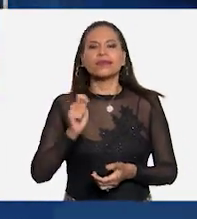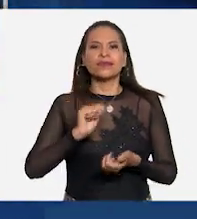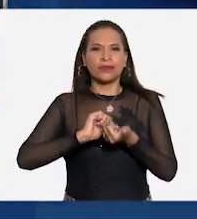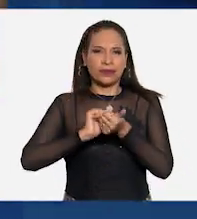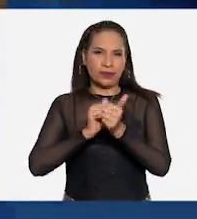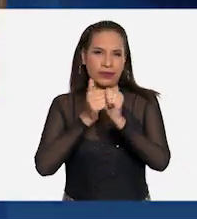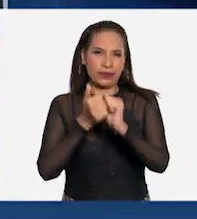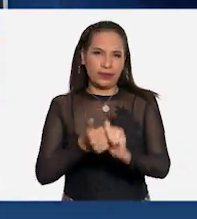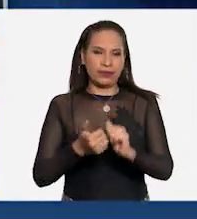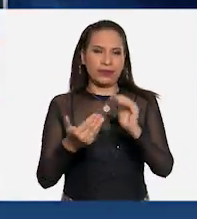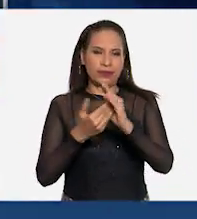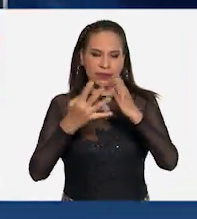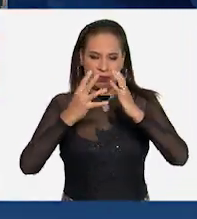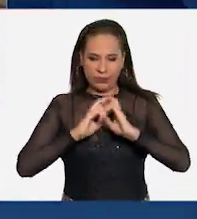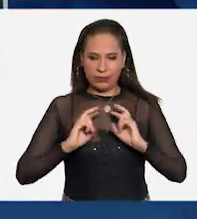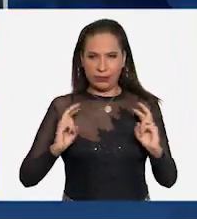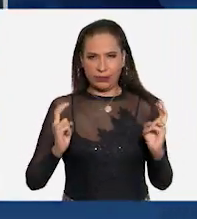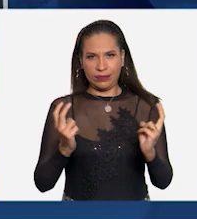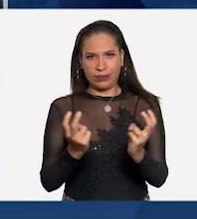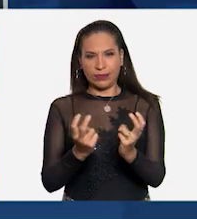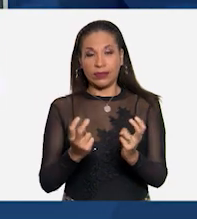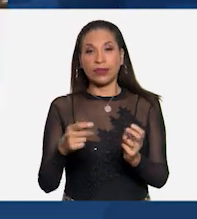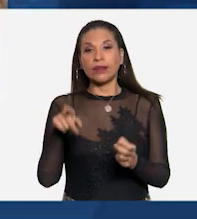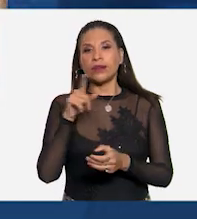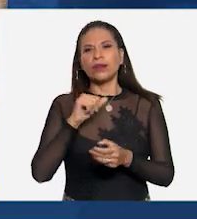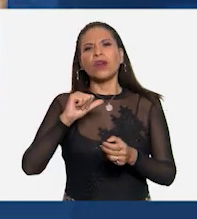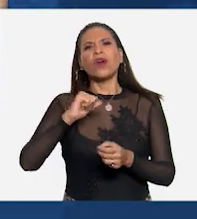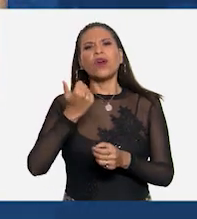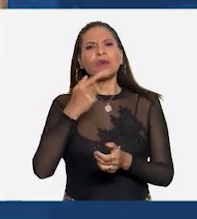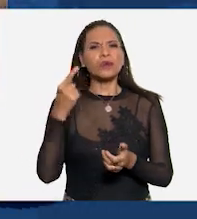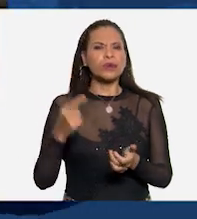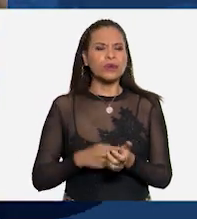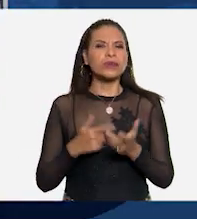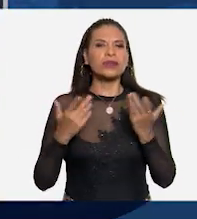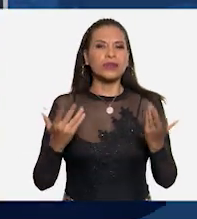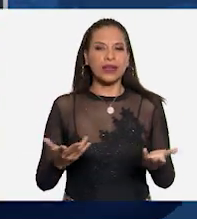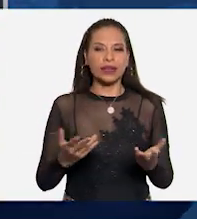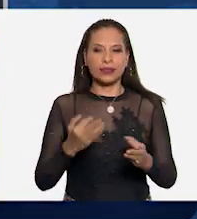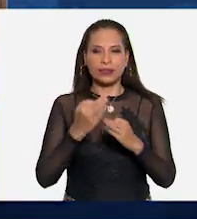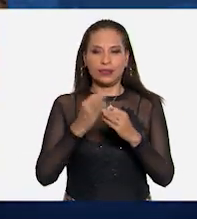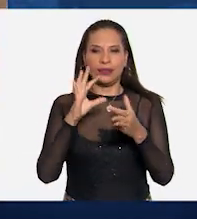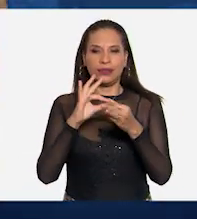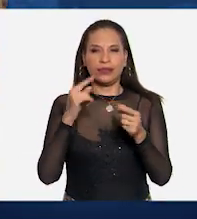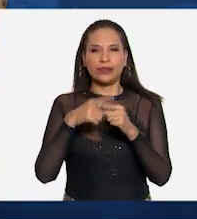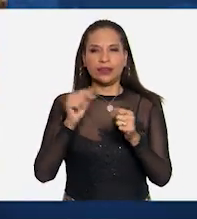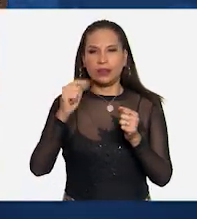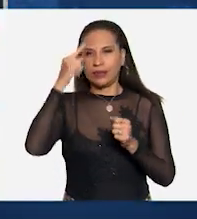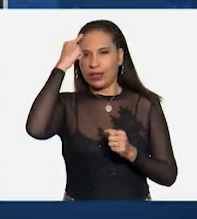transformación de la mesa redonda. Y si nos vamos a otro espacio, si pensamos en